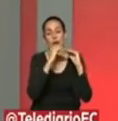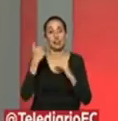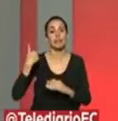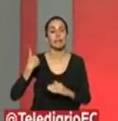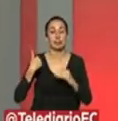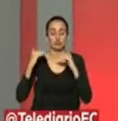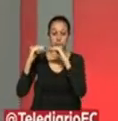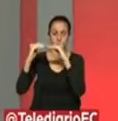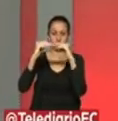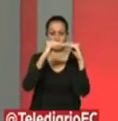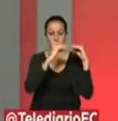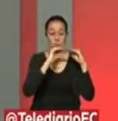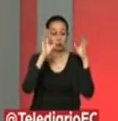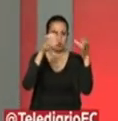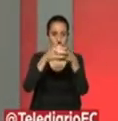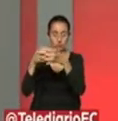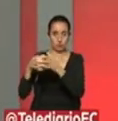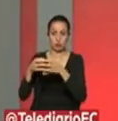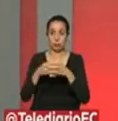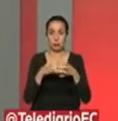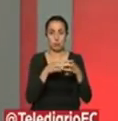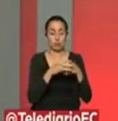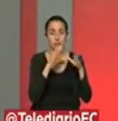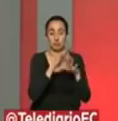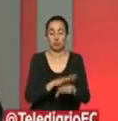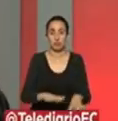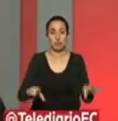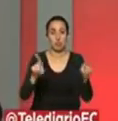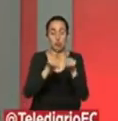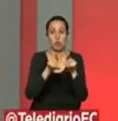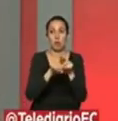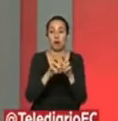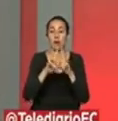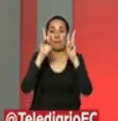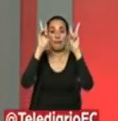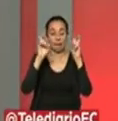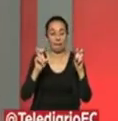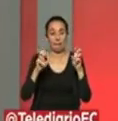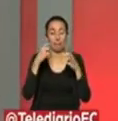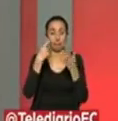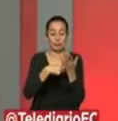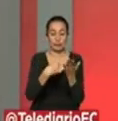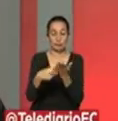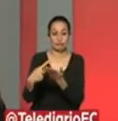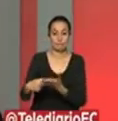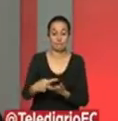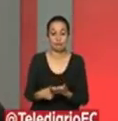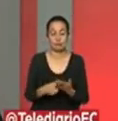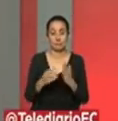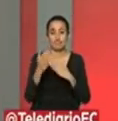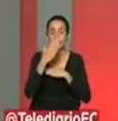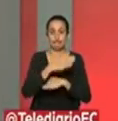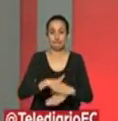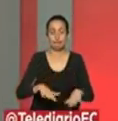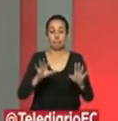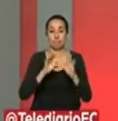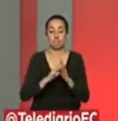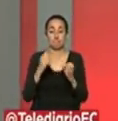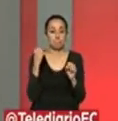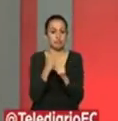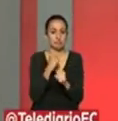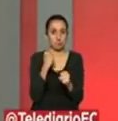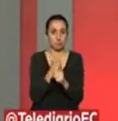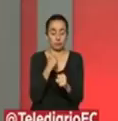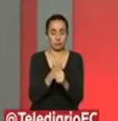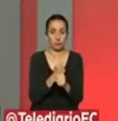tanto en la conformación de las comisiones como en la dirección de las mismas. Pero es un tema en el cual estamos trabajando. Anoche terminamos este trabajo bastante